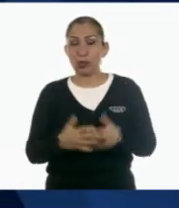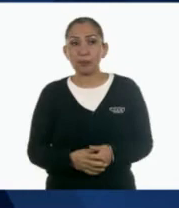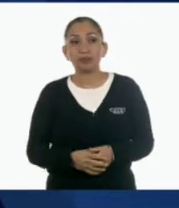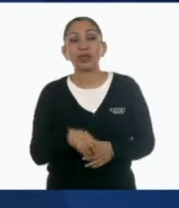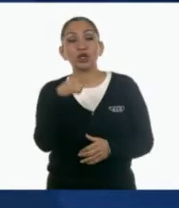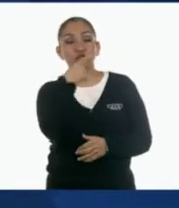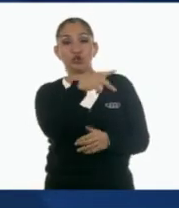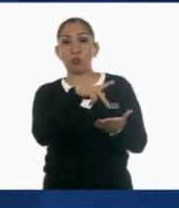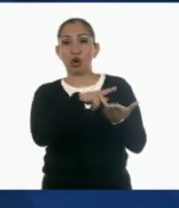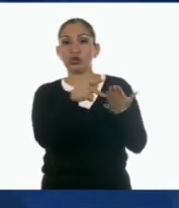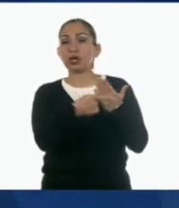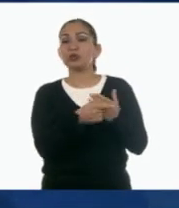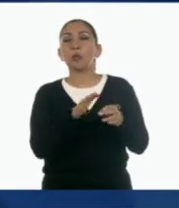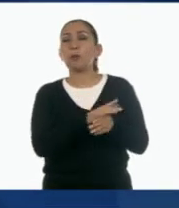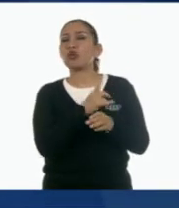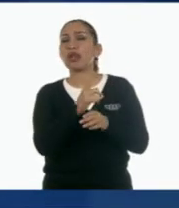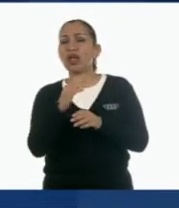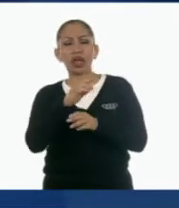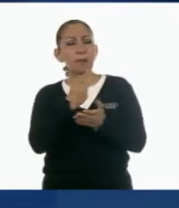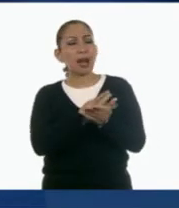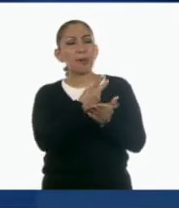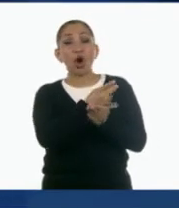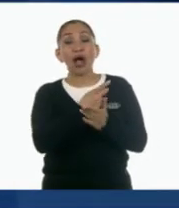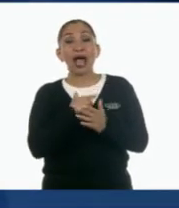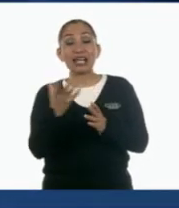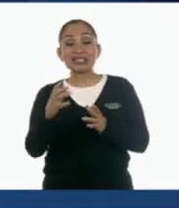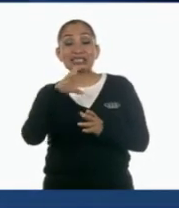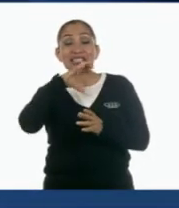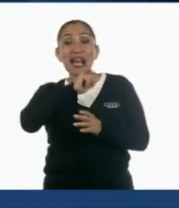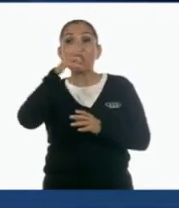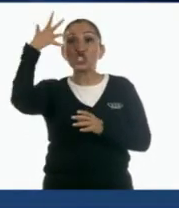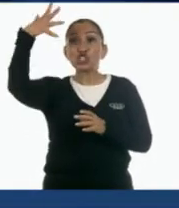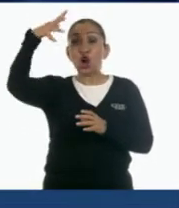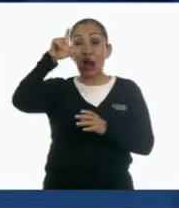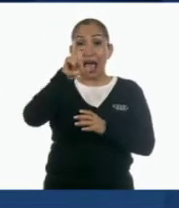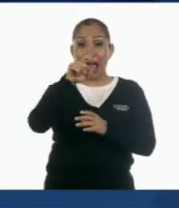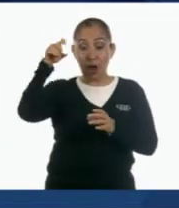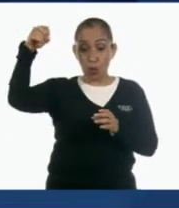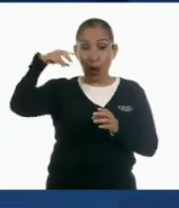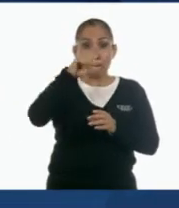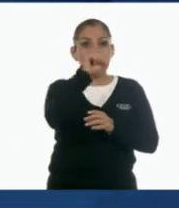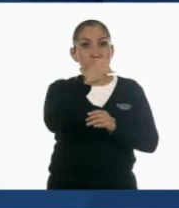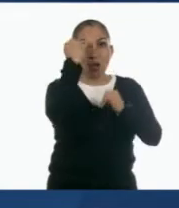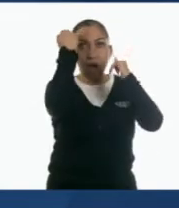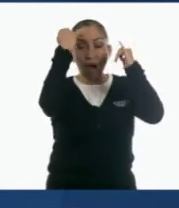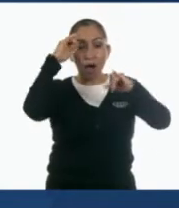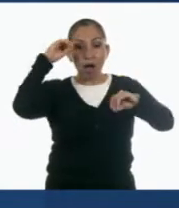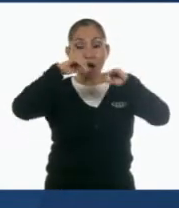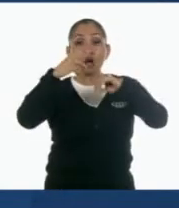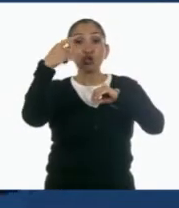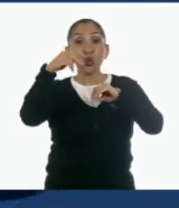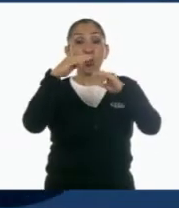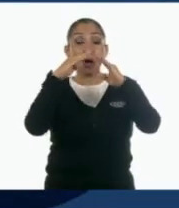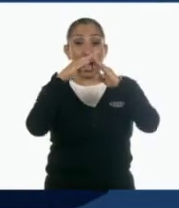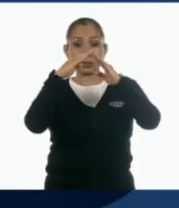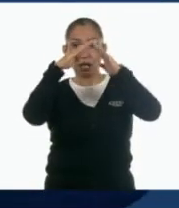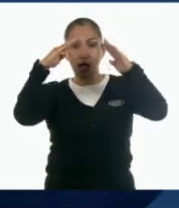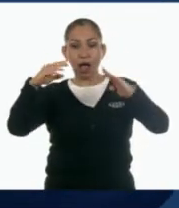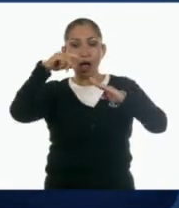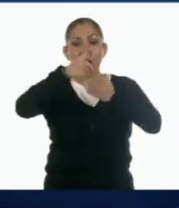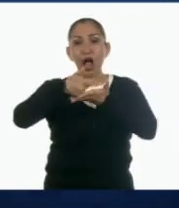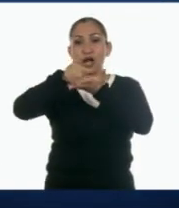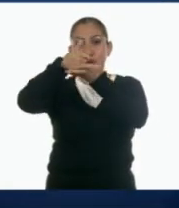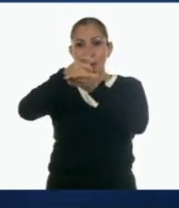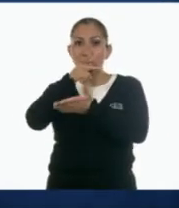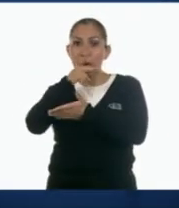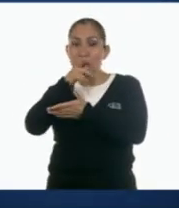El proyecto por el que fue reconocida es un calentador solar de agua que ella misma instaló en la azotea de su casa con la ayuda de